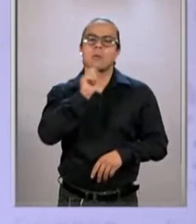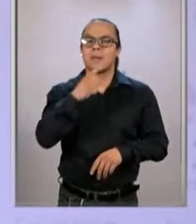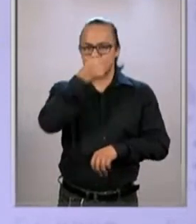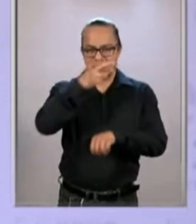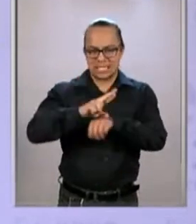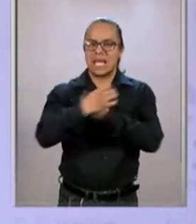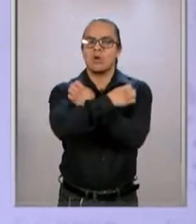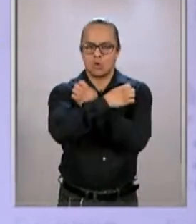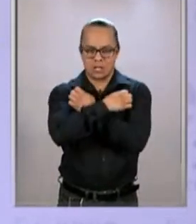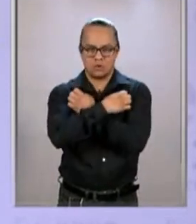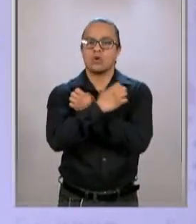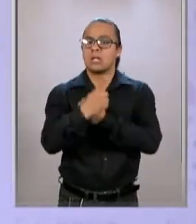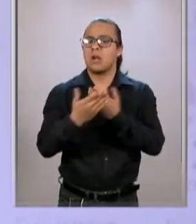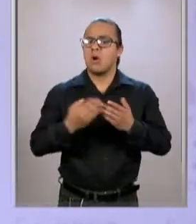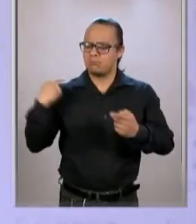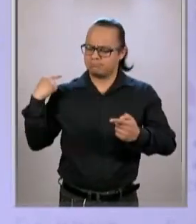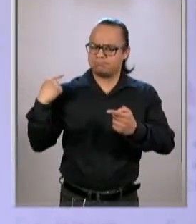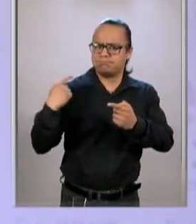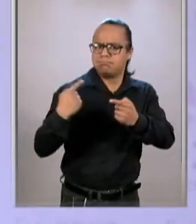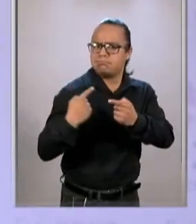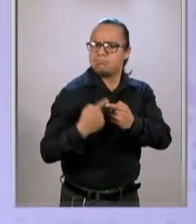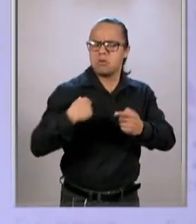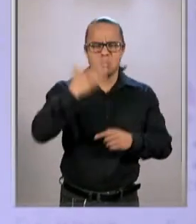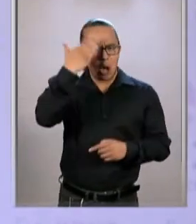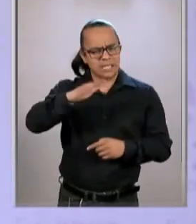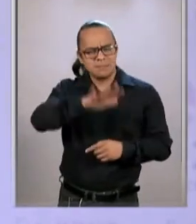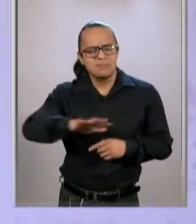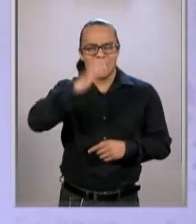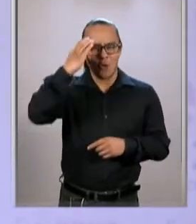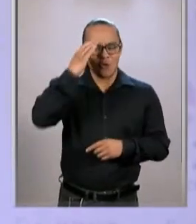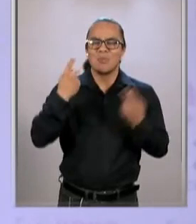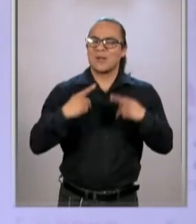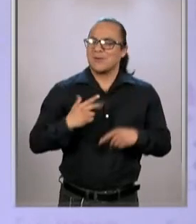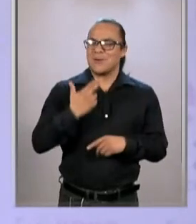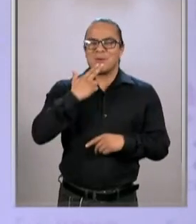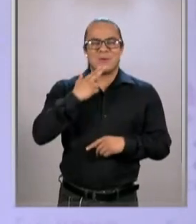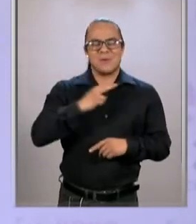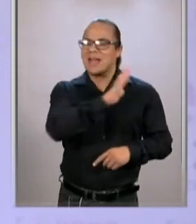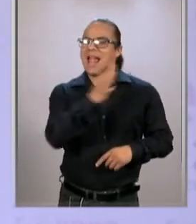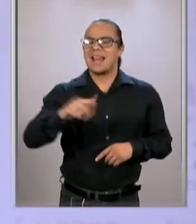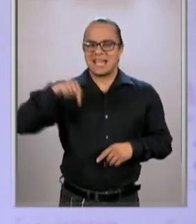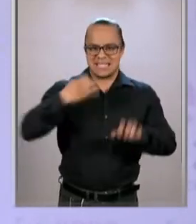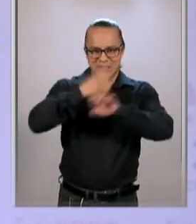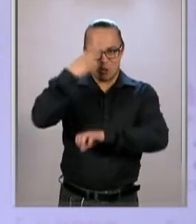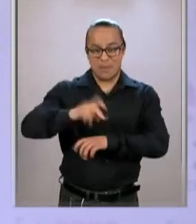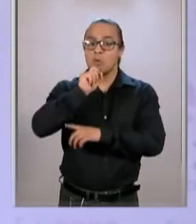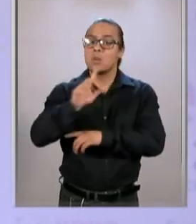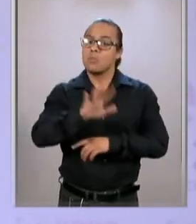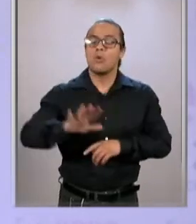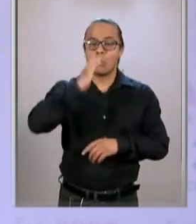de Educación. Y estos cargos me han permitido no solamente conocer gente maravillosa como nuestros mexiquenses, sino también me han permitido